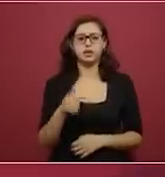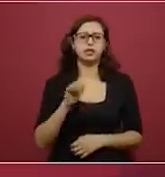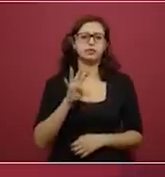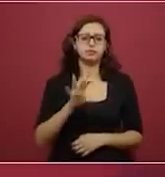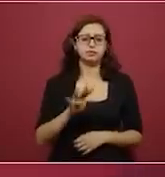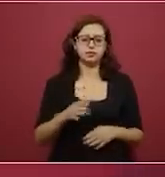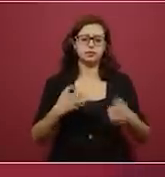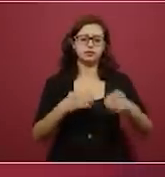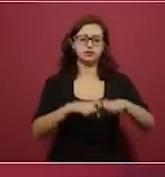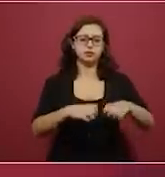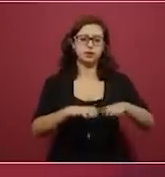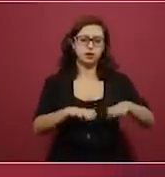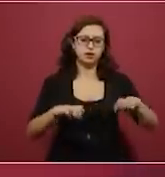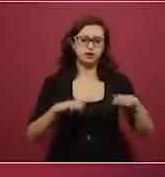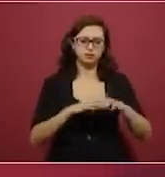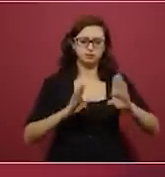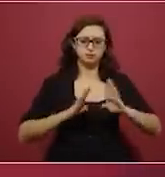en petatlán guerrero